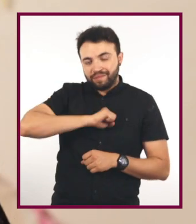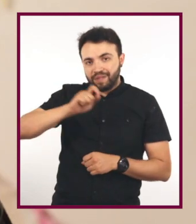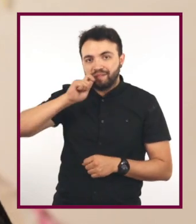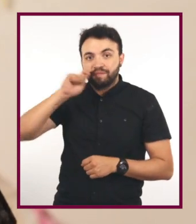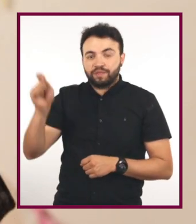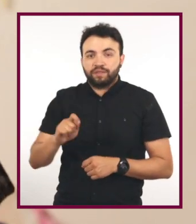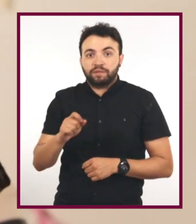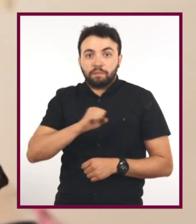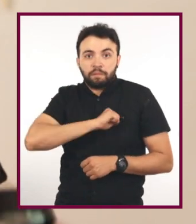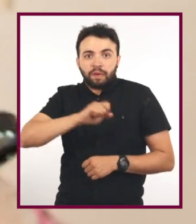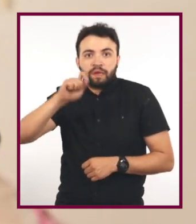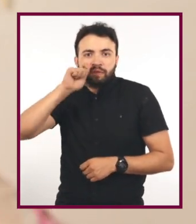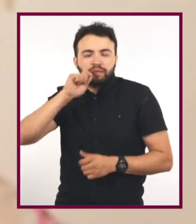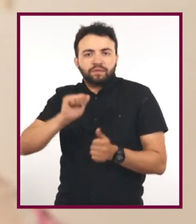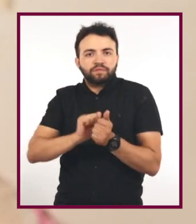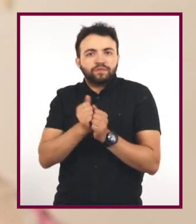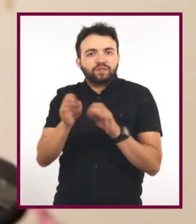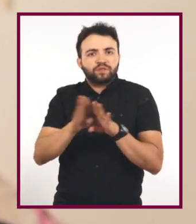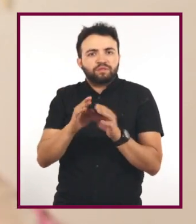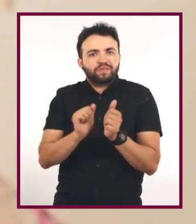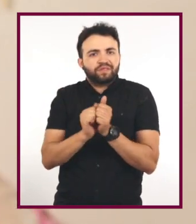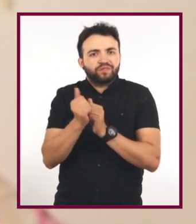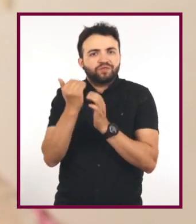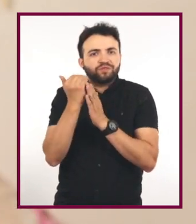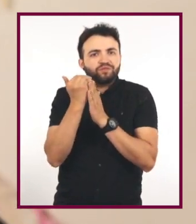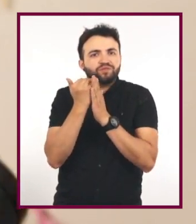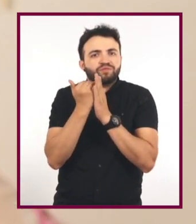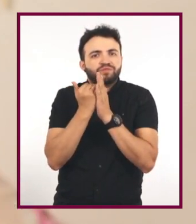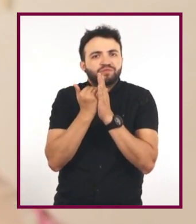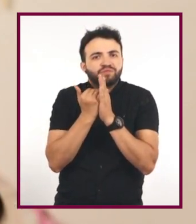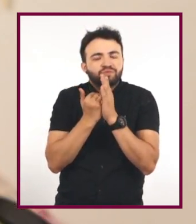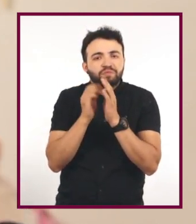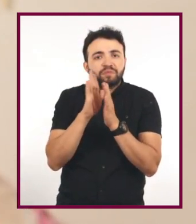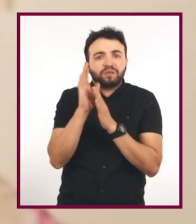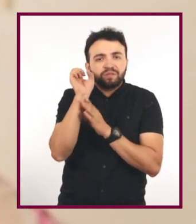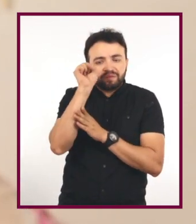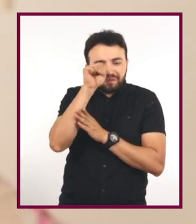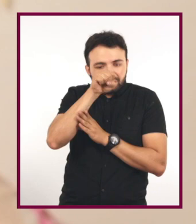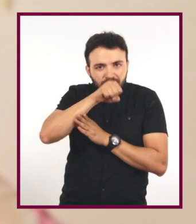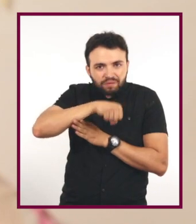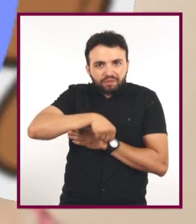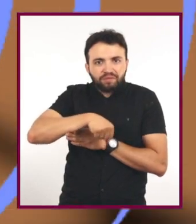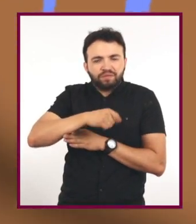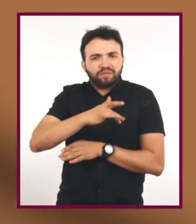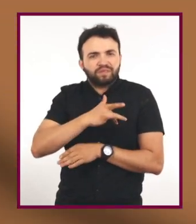más chiquitas, hasta sentirnos casi, casi como...